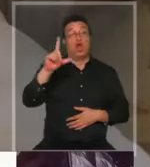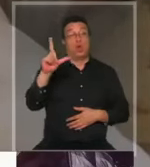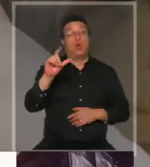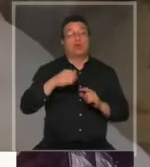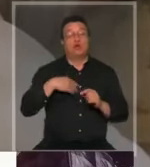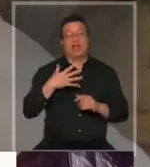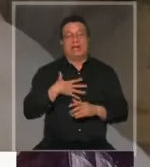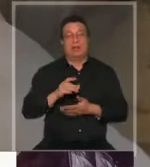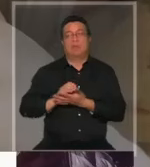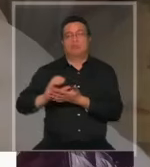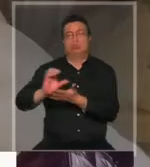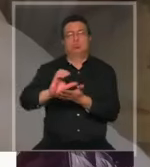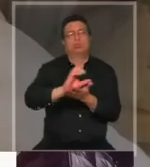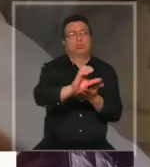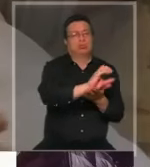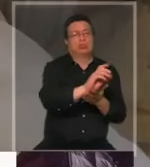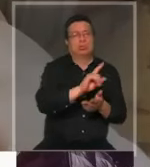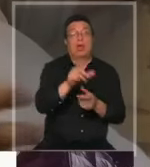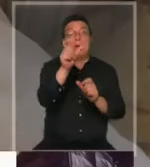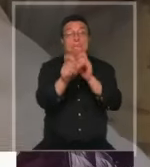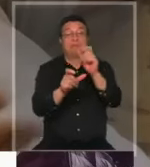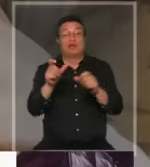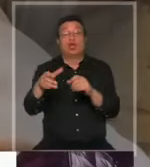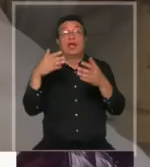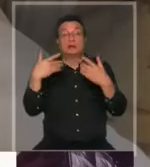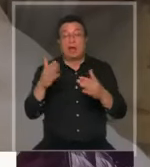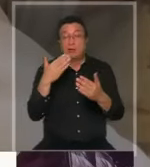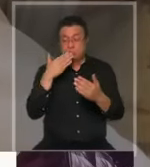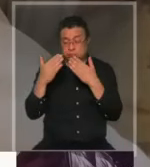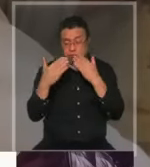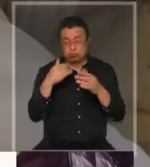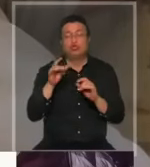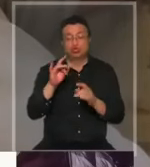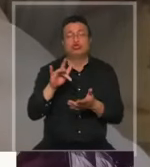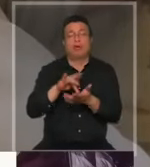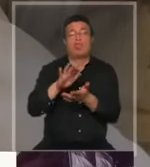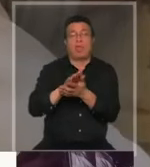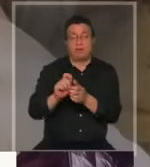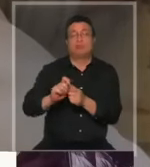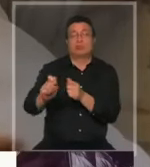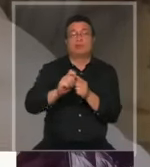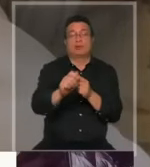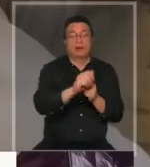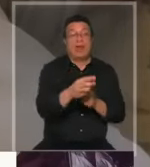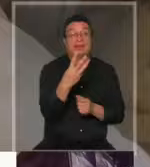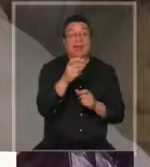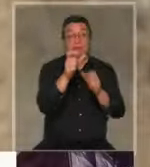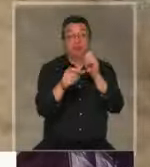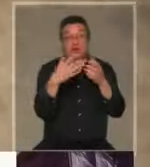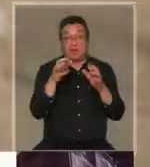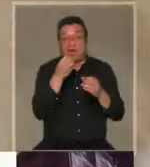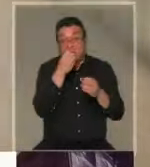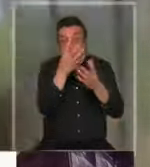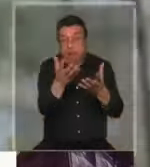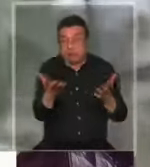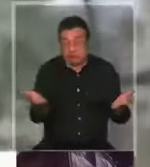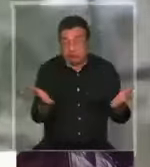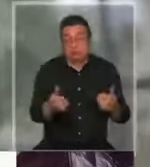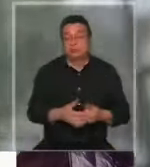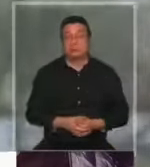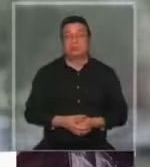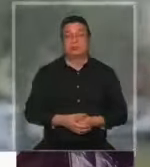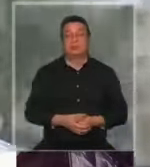plata. Por lo menos lo de las personas que ya se había conversado, de las tres personas que yo ya comenté.